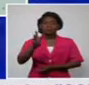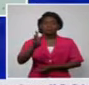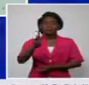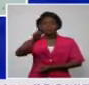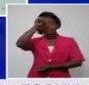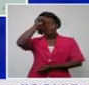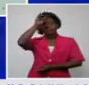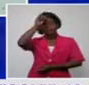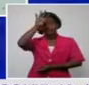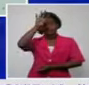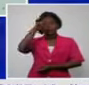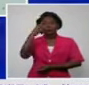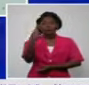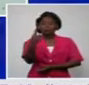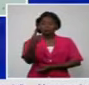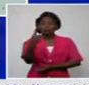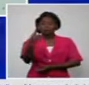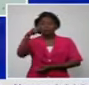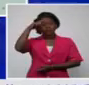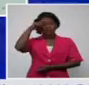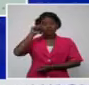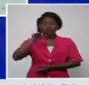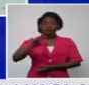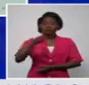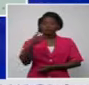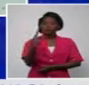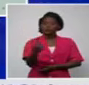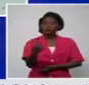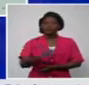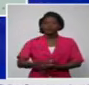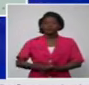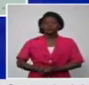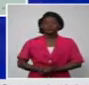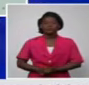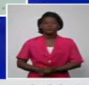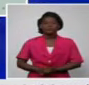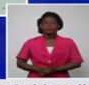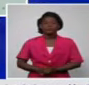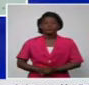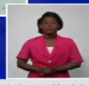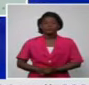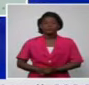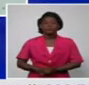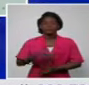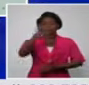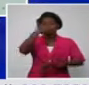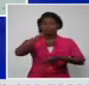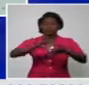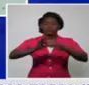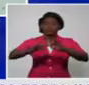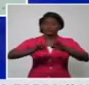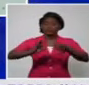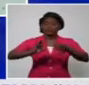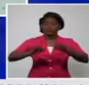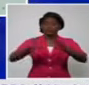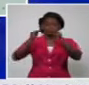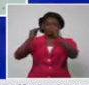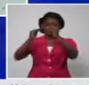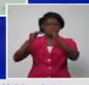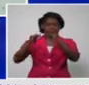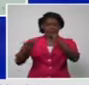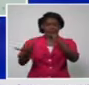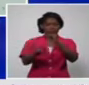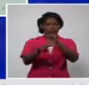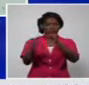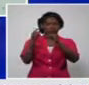Luis, 1 en cada uno de estos municipios. Artemisa, también con una cifra mayor